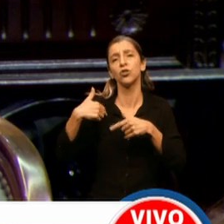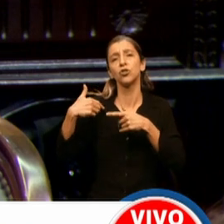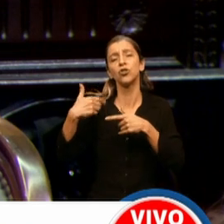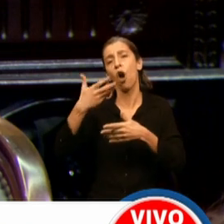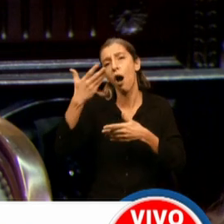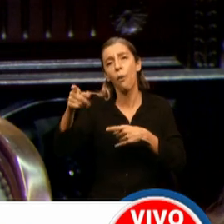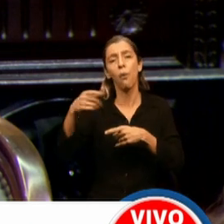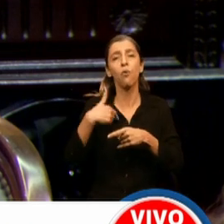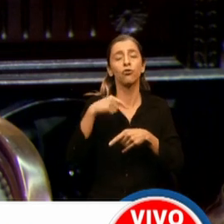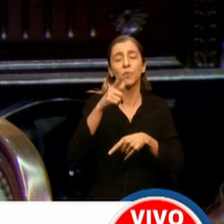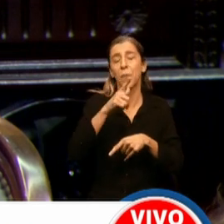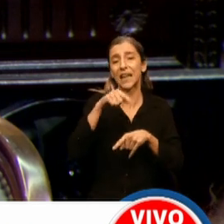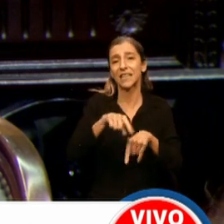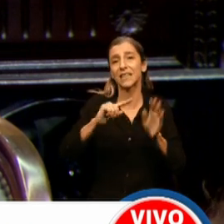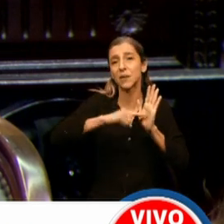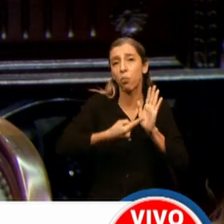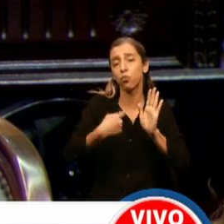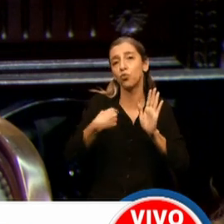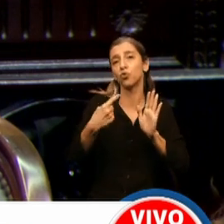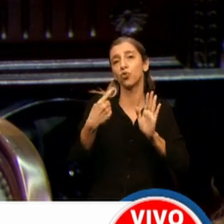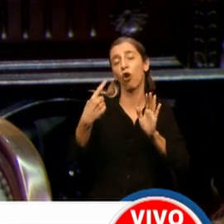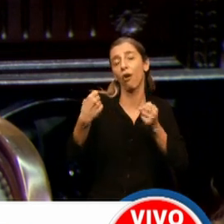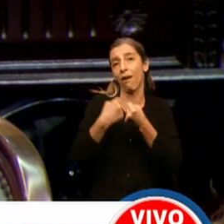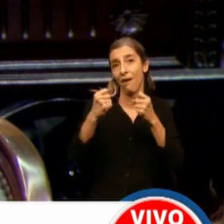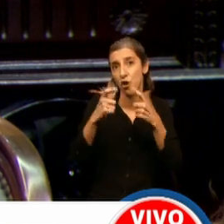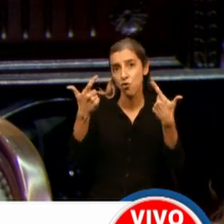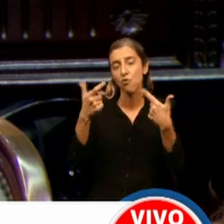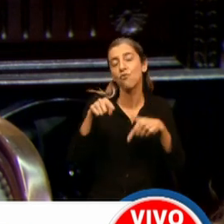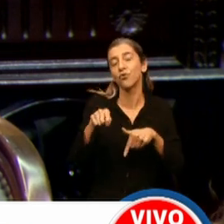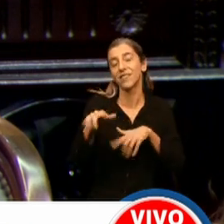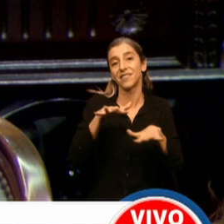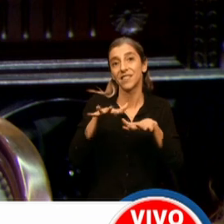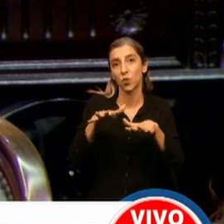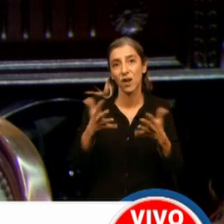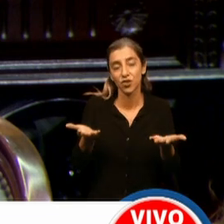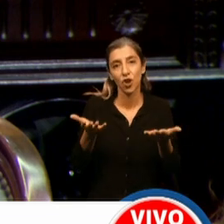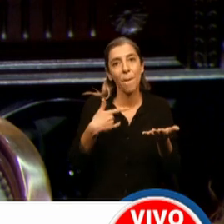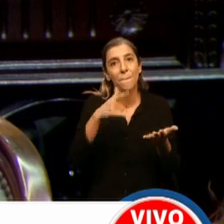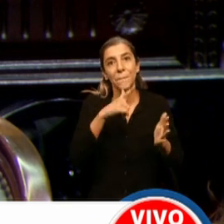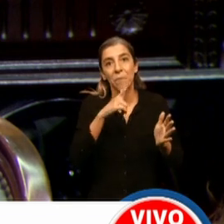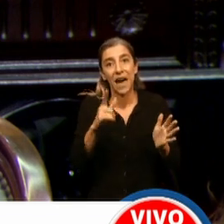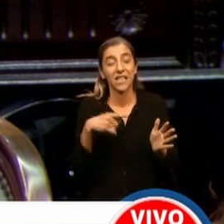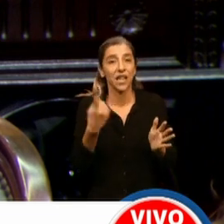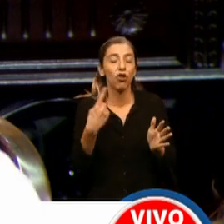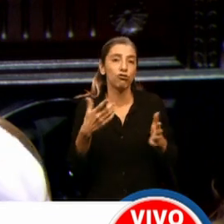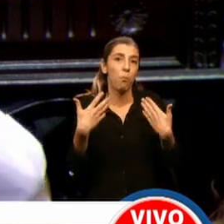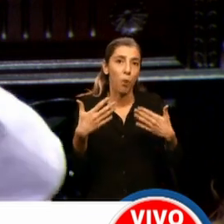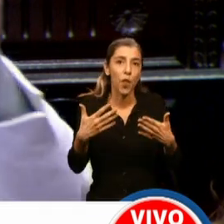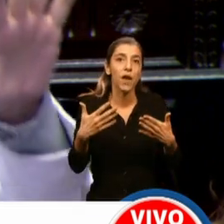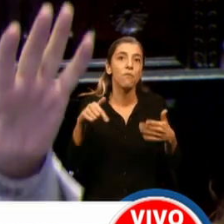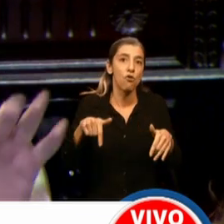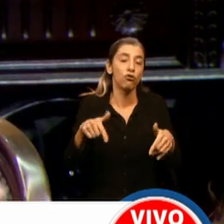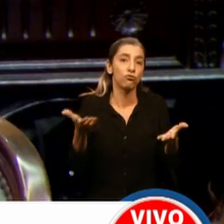es el punto en discordia y por lo tanto con esa situación creo que estamos en condiciones de tener